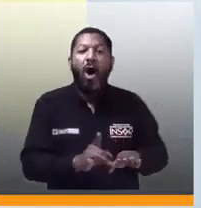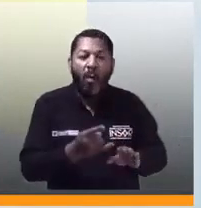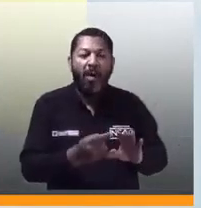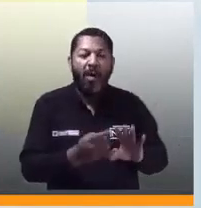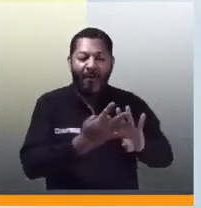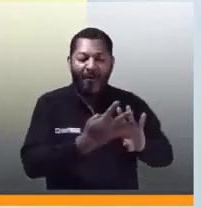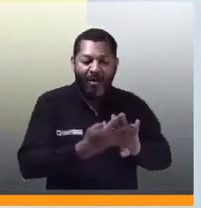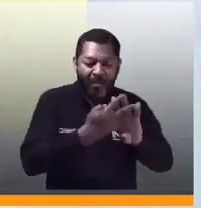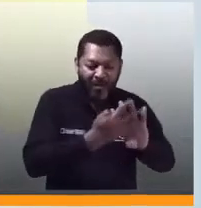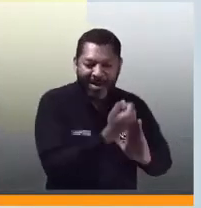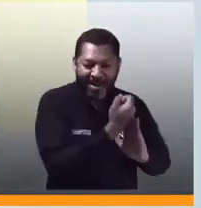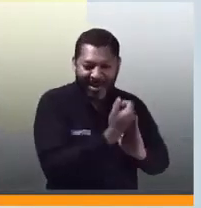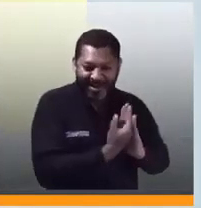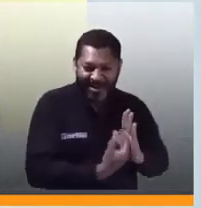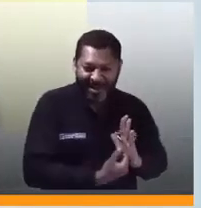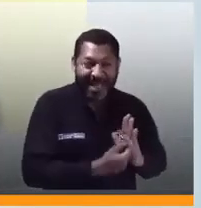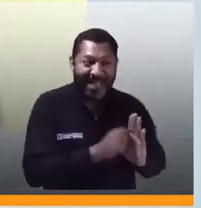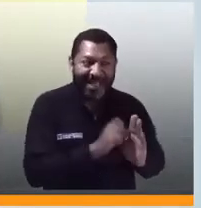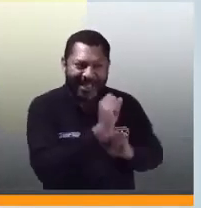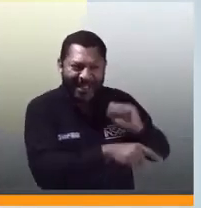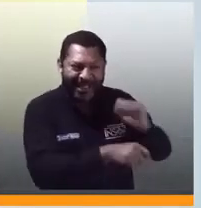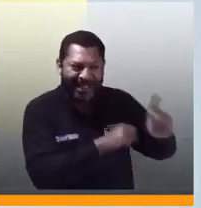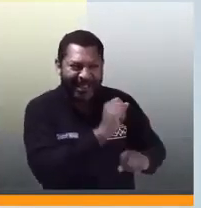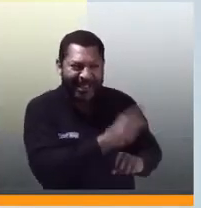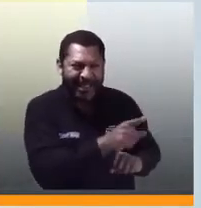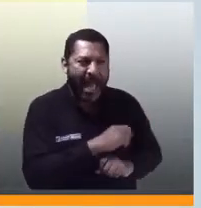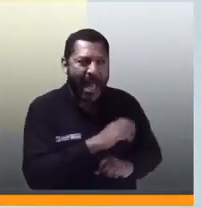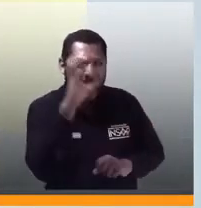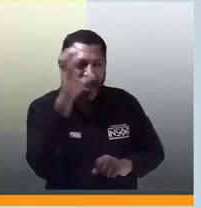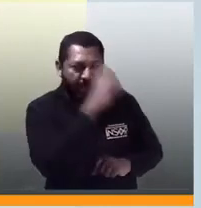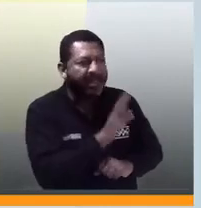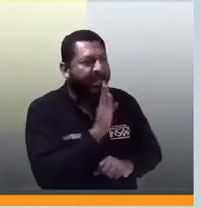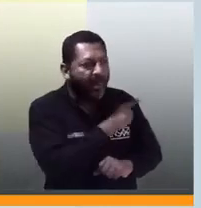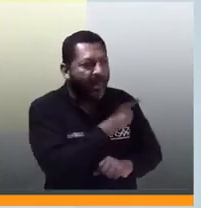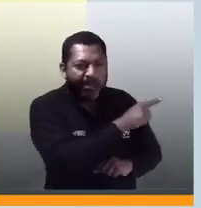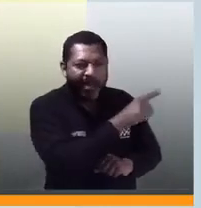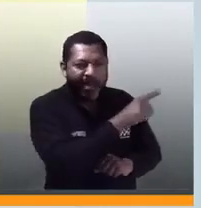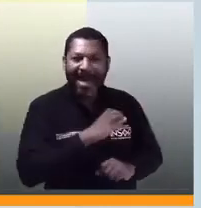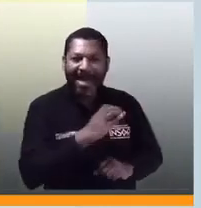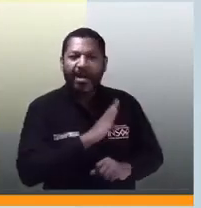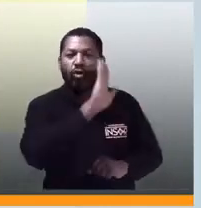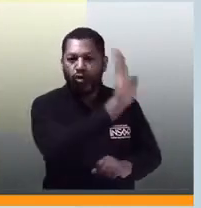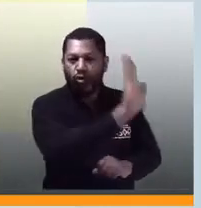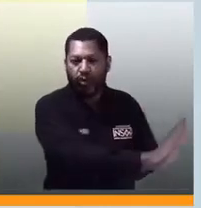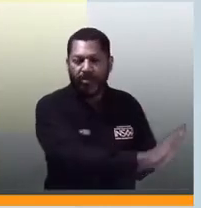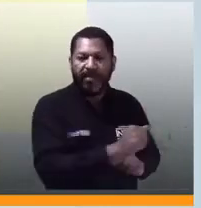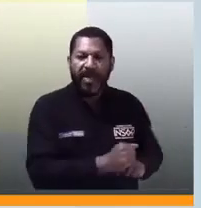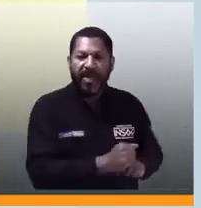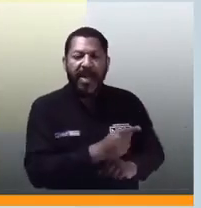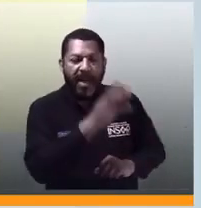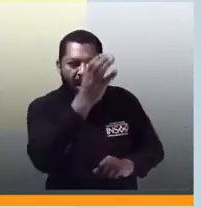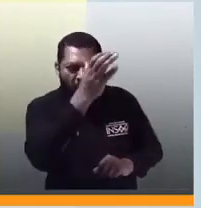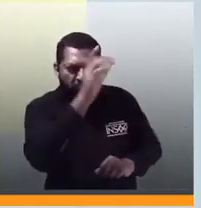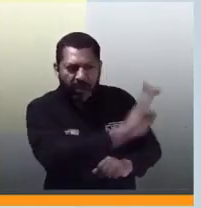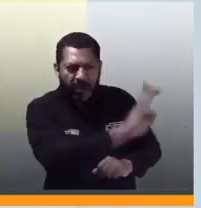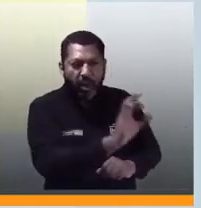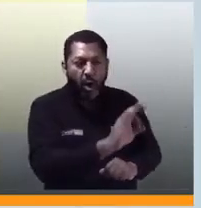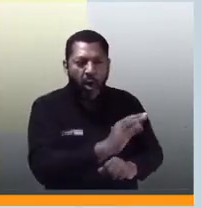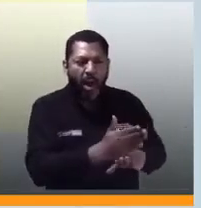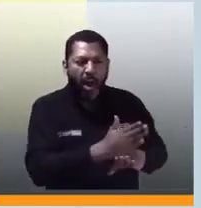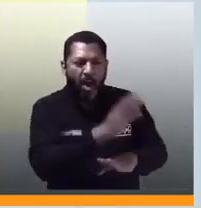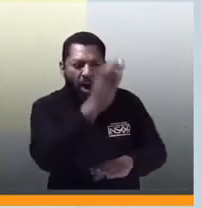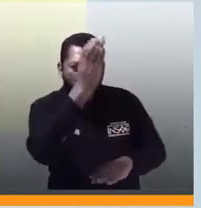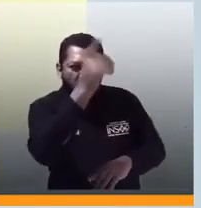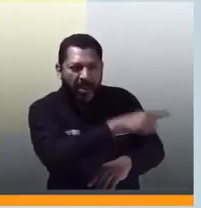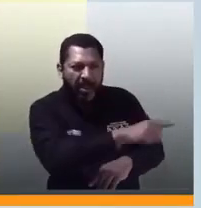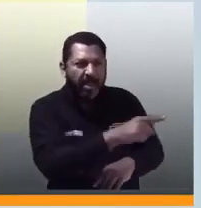formularios, de encuestas, en las que caractericemos a los estudiantes sobre, primero, qué conceptos o preconceptos tiene sobre lo que nosotros vamos